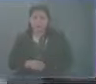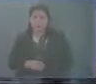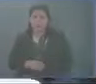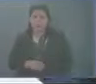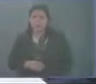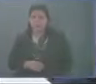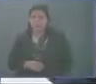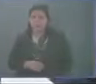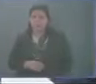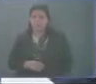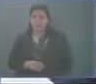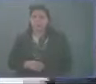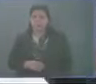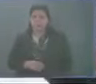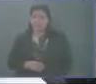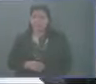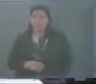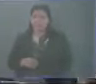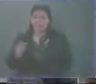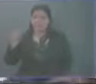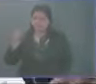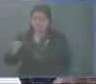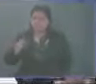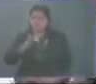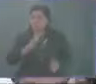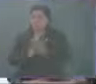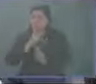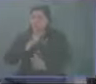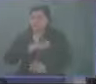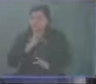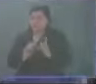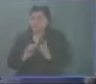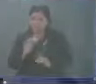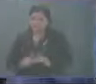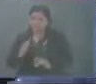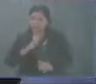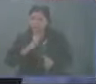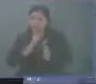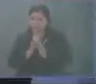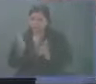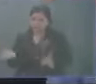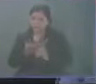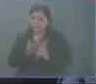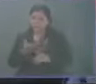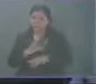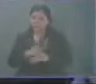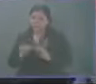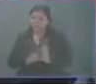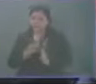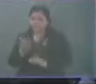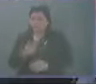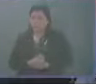Perdón, tengo que hacerle la sugerencia. Yo soy el secretario de la comisión y cuando está el presidente yo soy el que doy la palabra. Tiene la palabra usted si quería